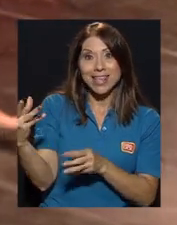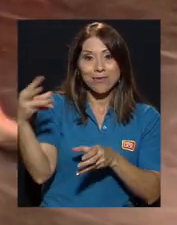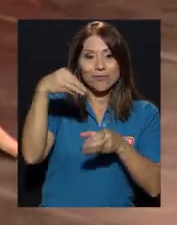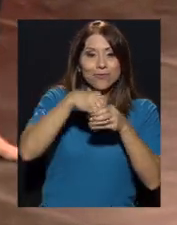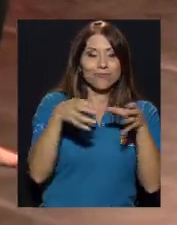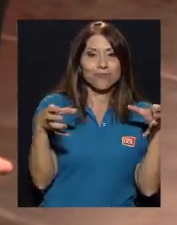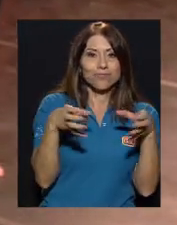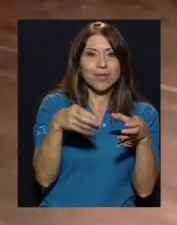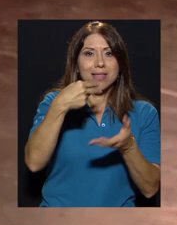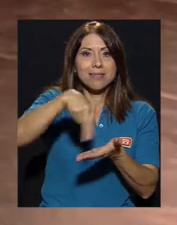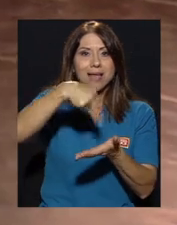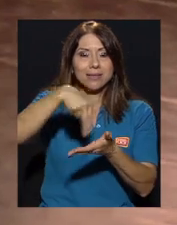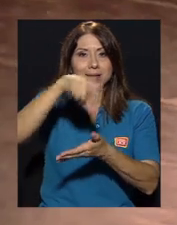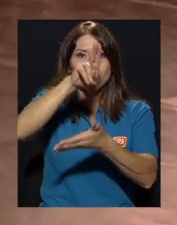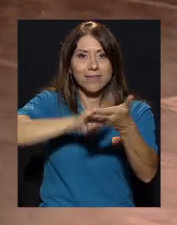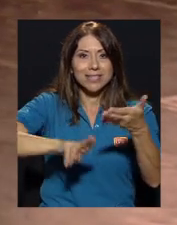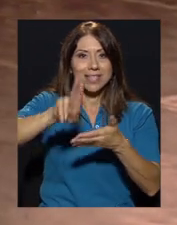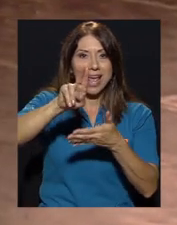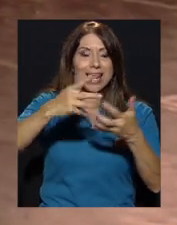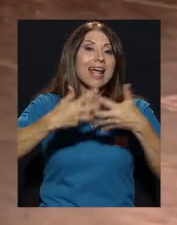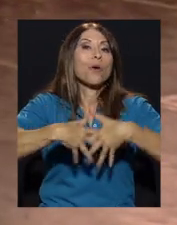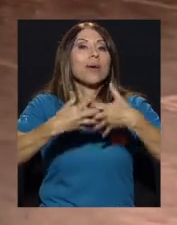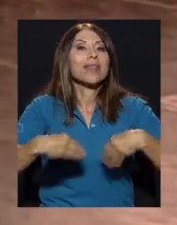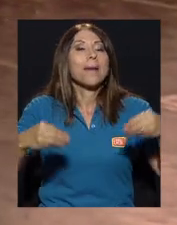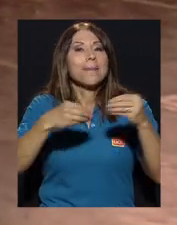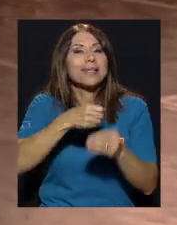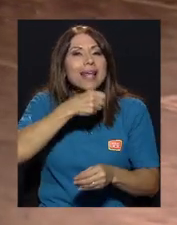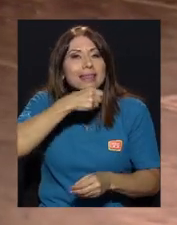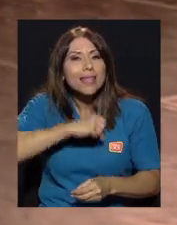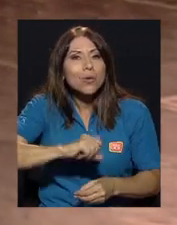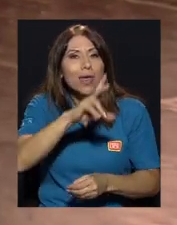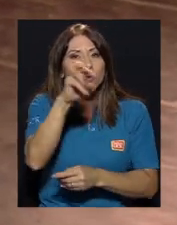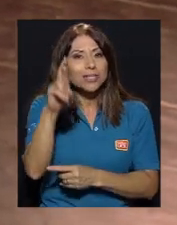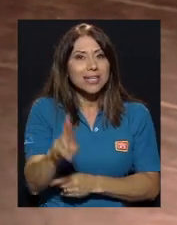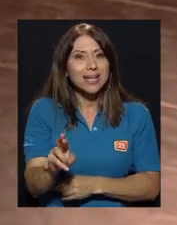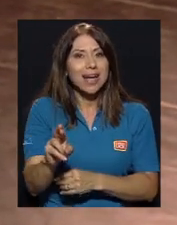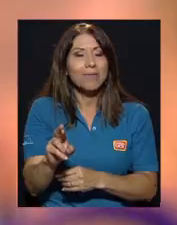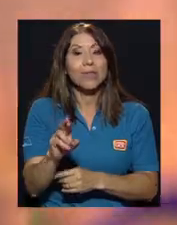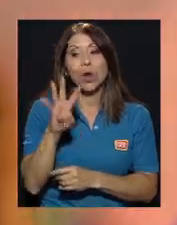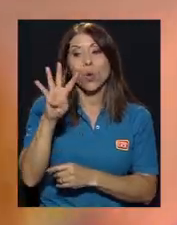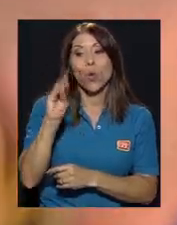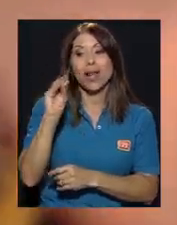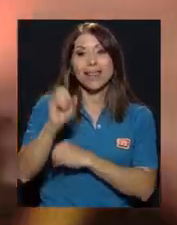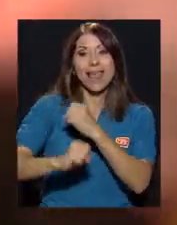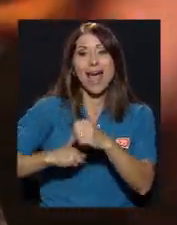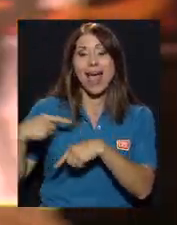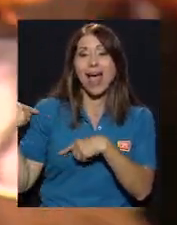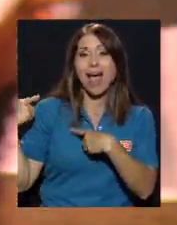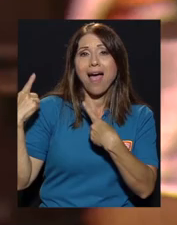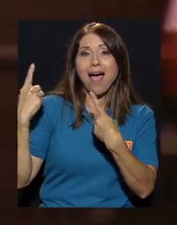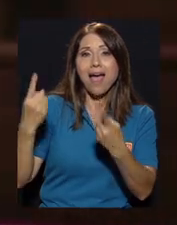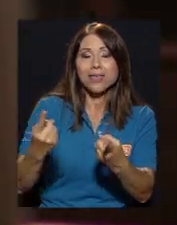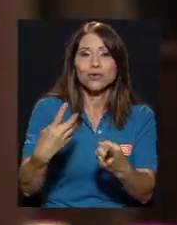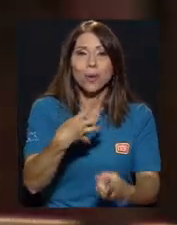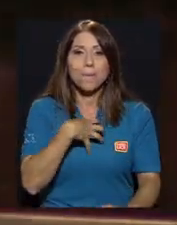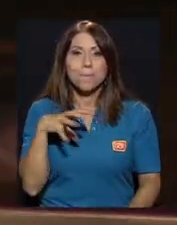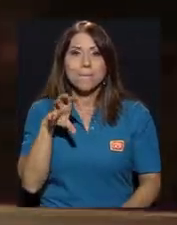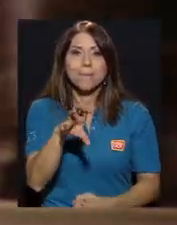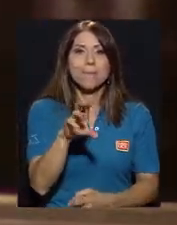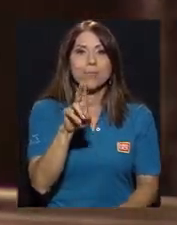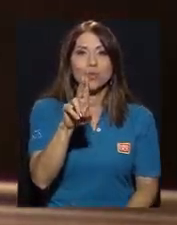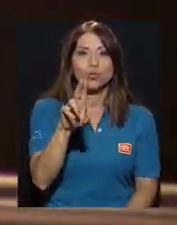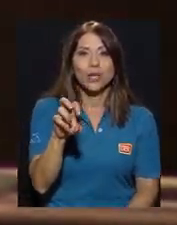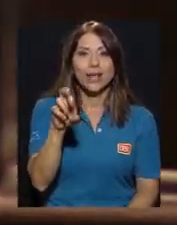elenco de danza universitaria la compañía más antigua de costa rica con 40 años de existencia y que pertenece a la uc